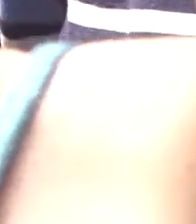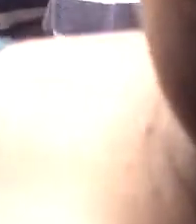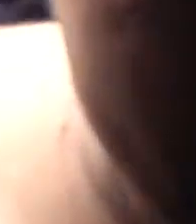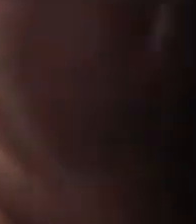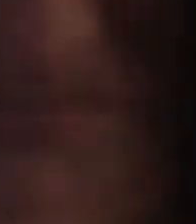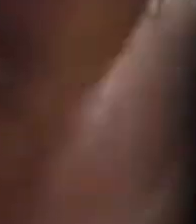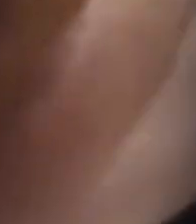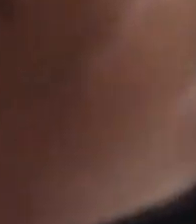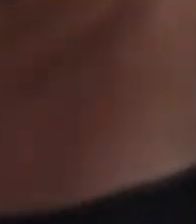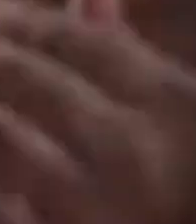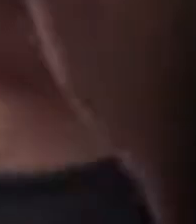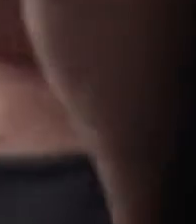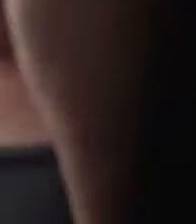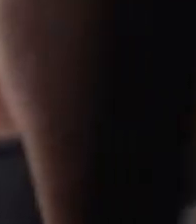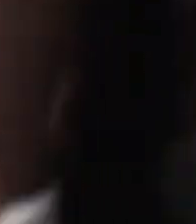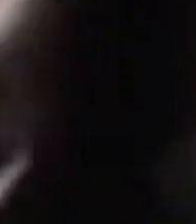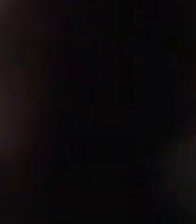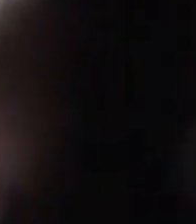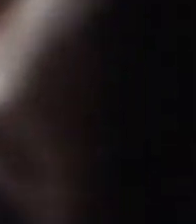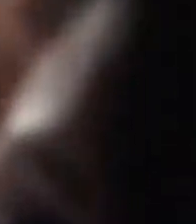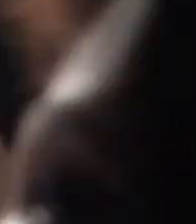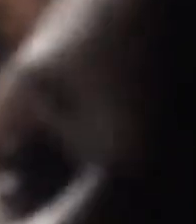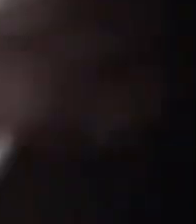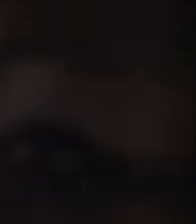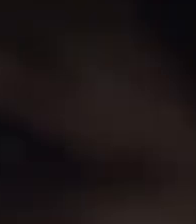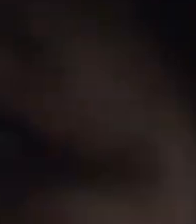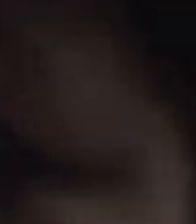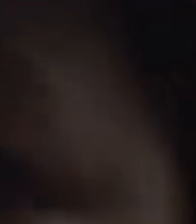Esta persona está teniendo una crisis.